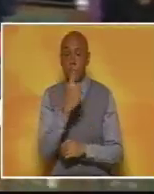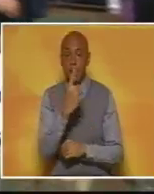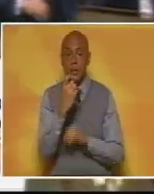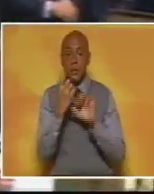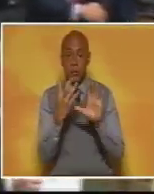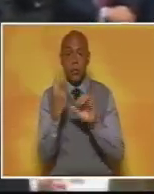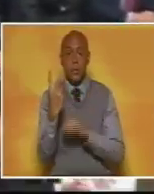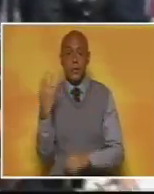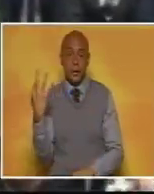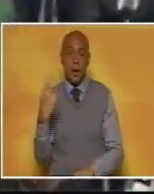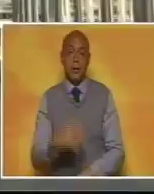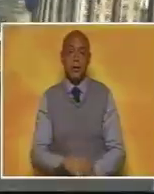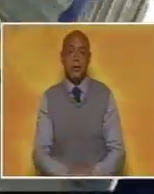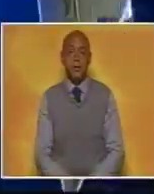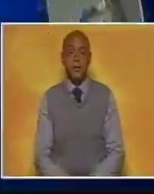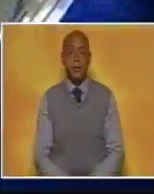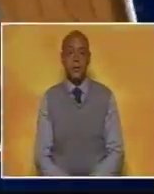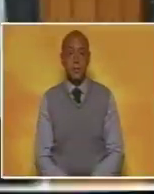1923.